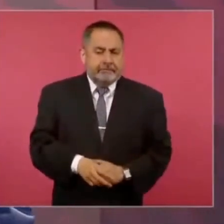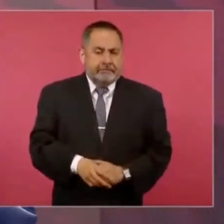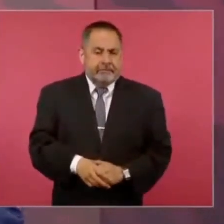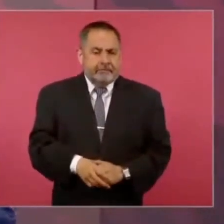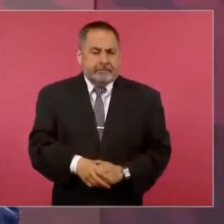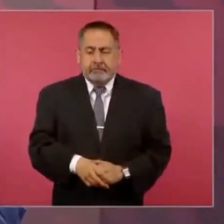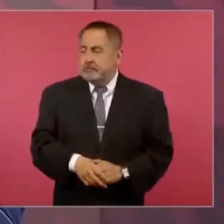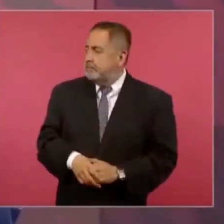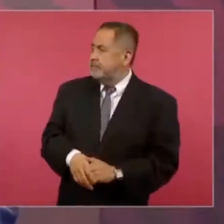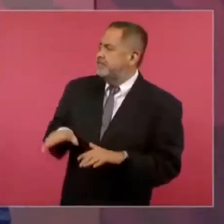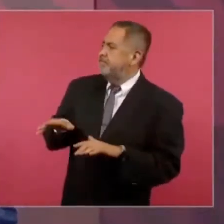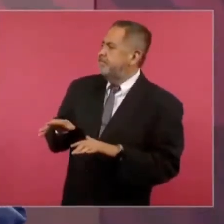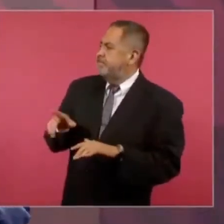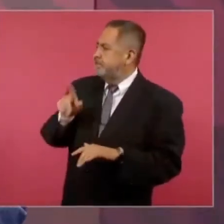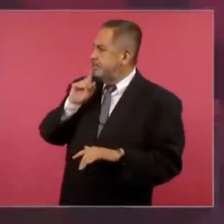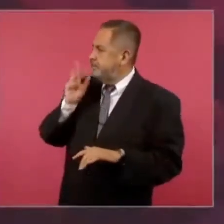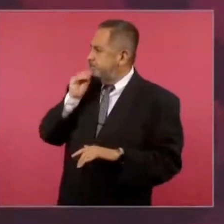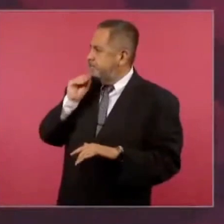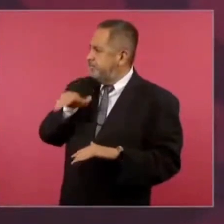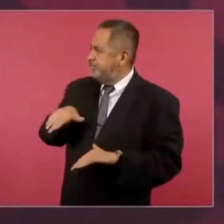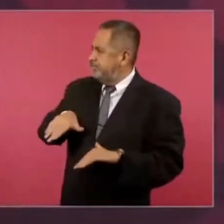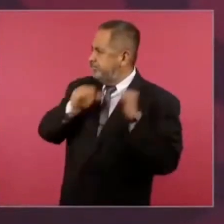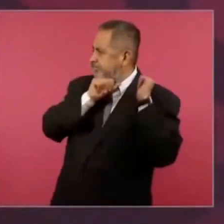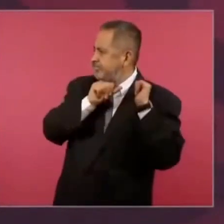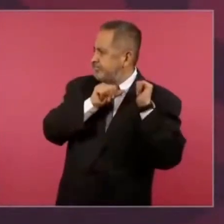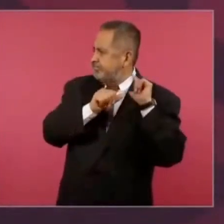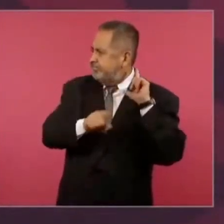Y ya desde entonces no regresó.